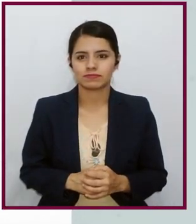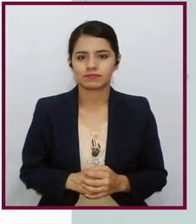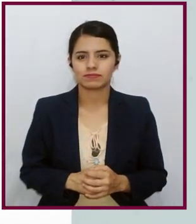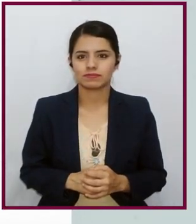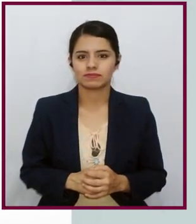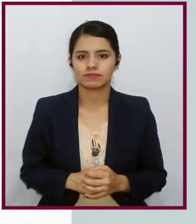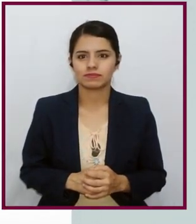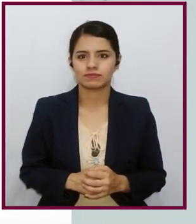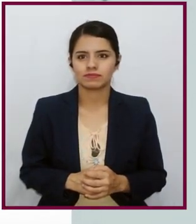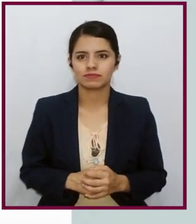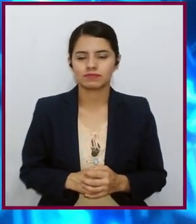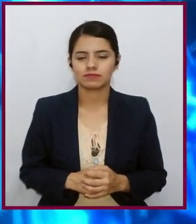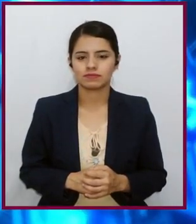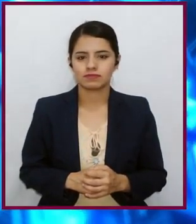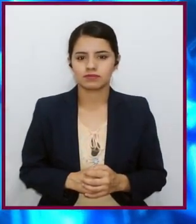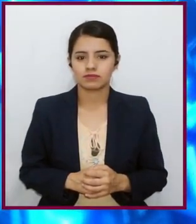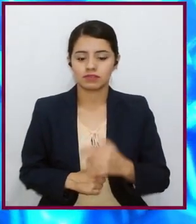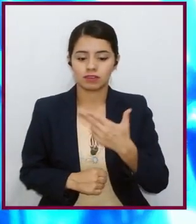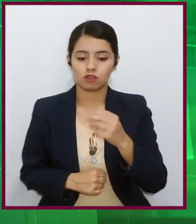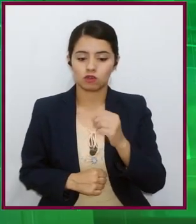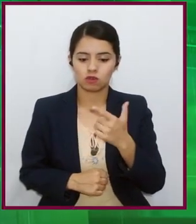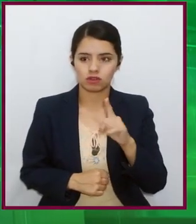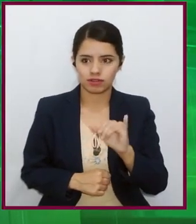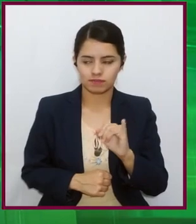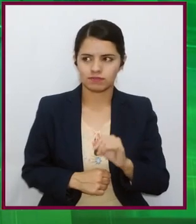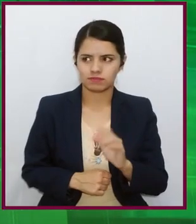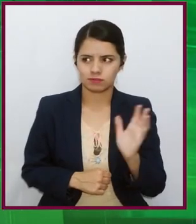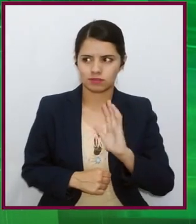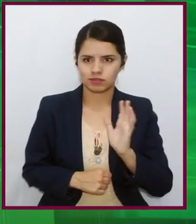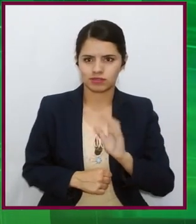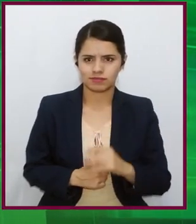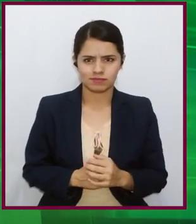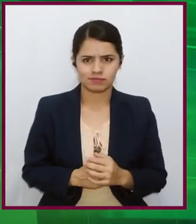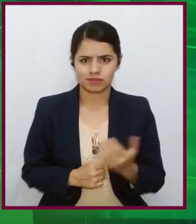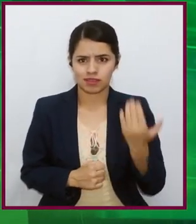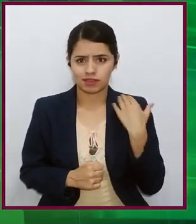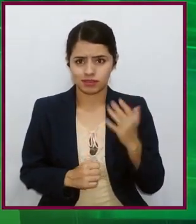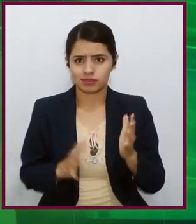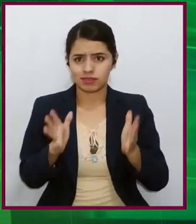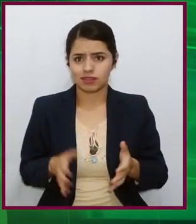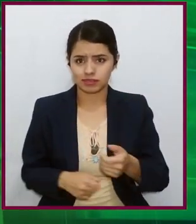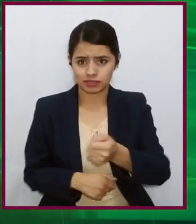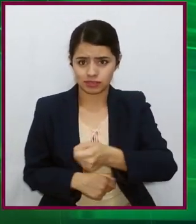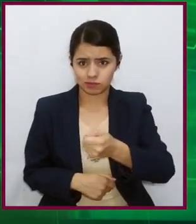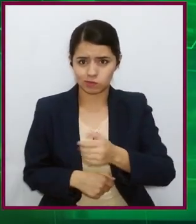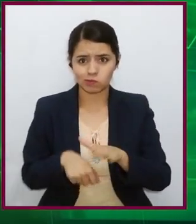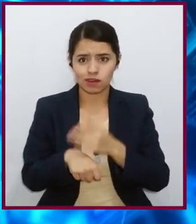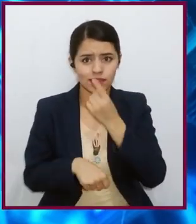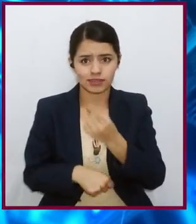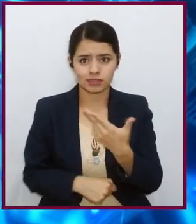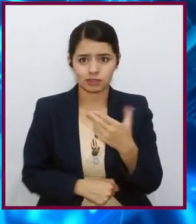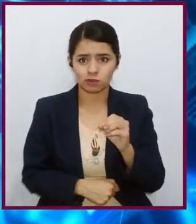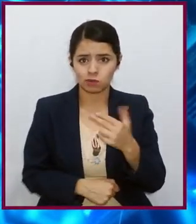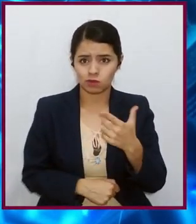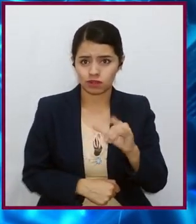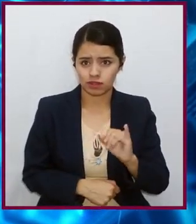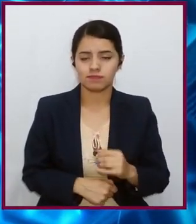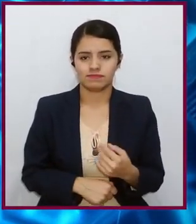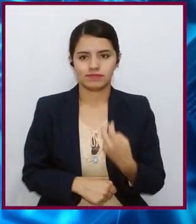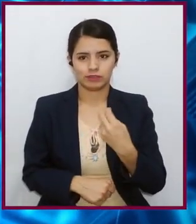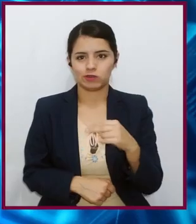¡Gaby! ¡Axel! ¡Hola! ¡Qué milagro! Sí, y yo era más joven la última vez que nos vimos. Cálmate, exagerado.